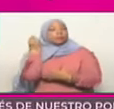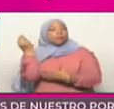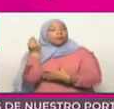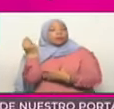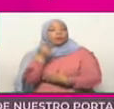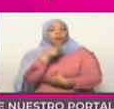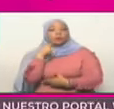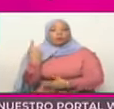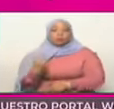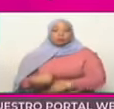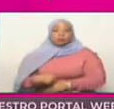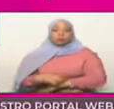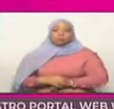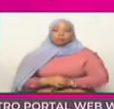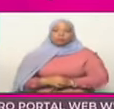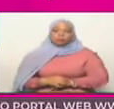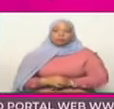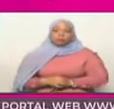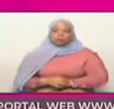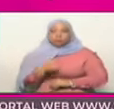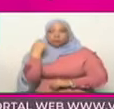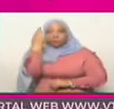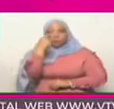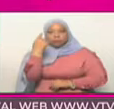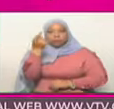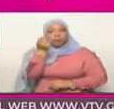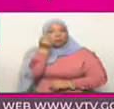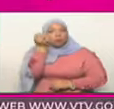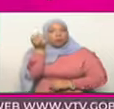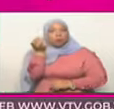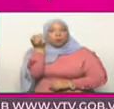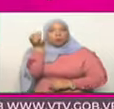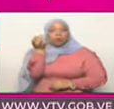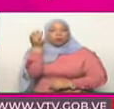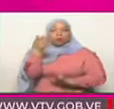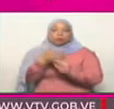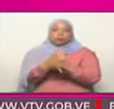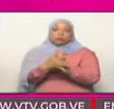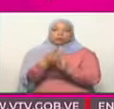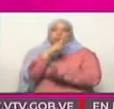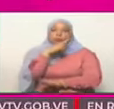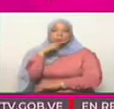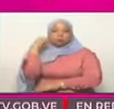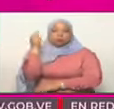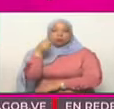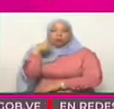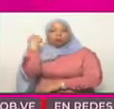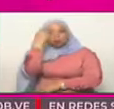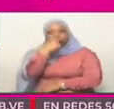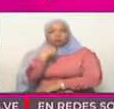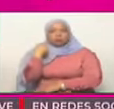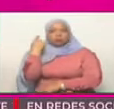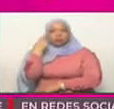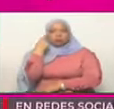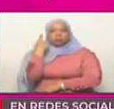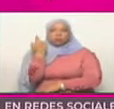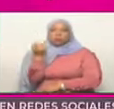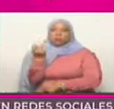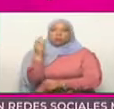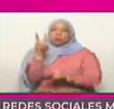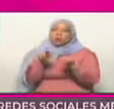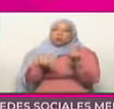Rusia. Sus ojos brillantes, su sonrisa en la cara y su